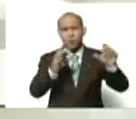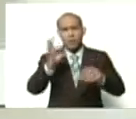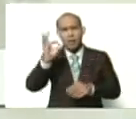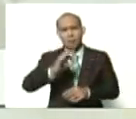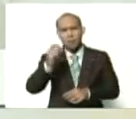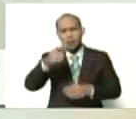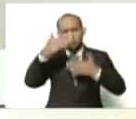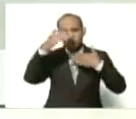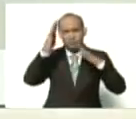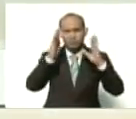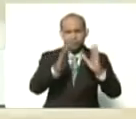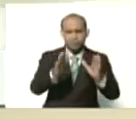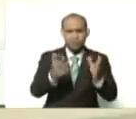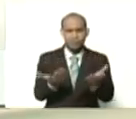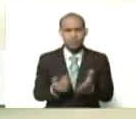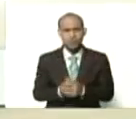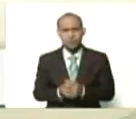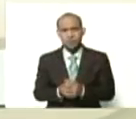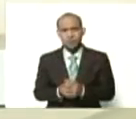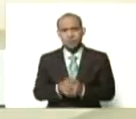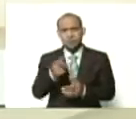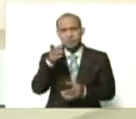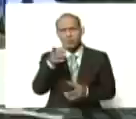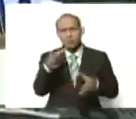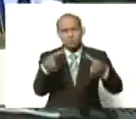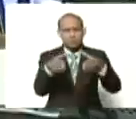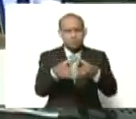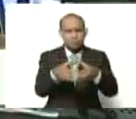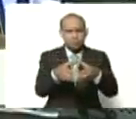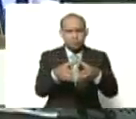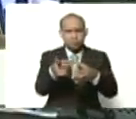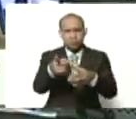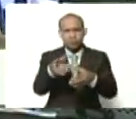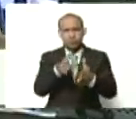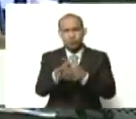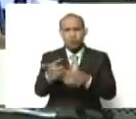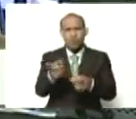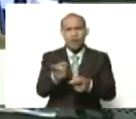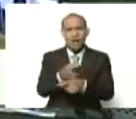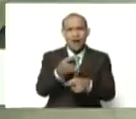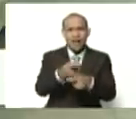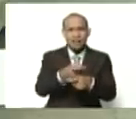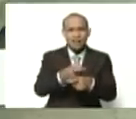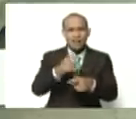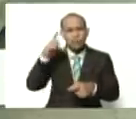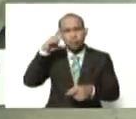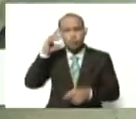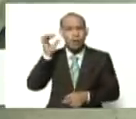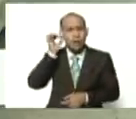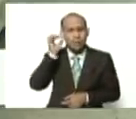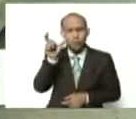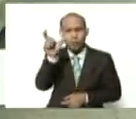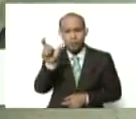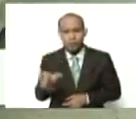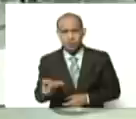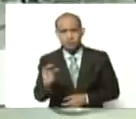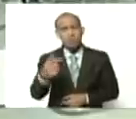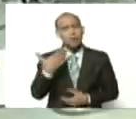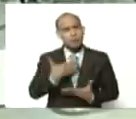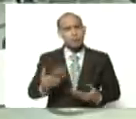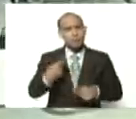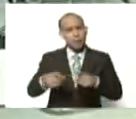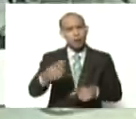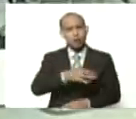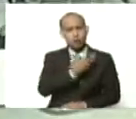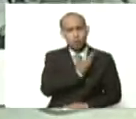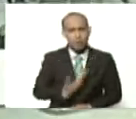en tratamiento oncológico sufre precisamente de este mal que es el cáncer uterino. De manera, presidente, que agradecido en nombre